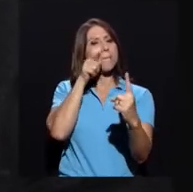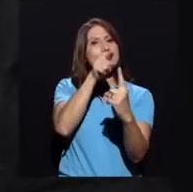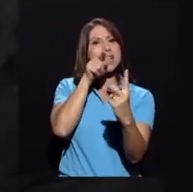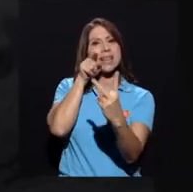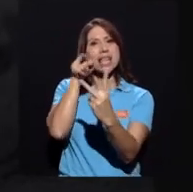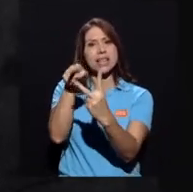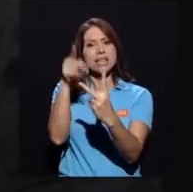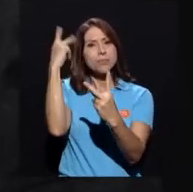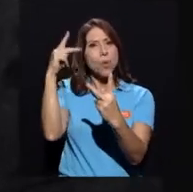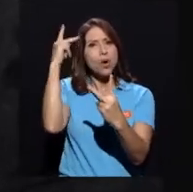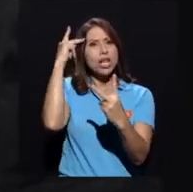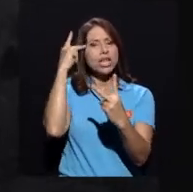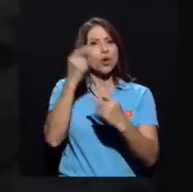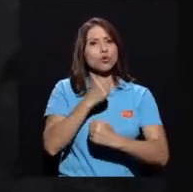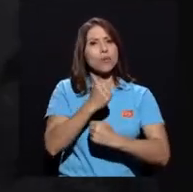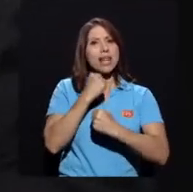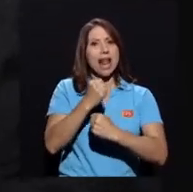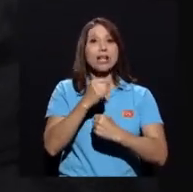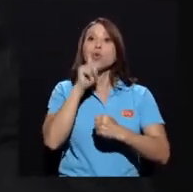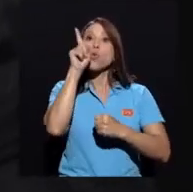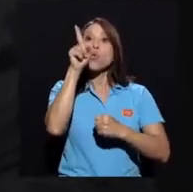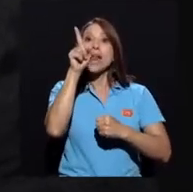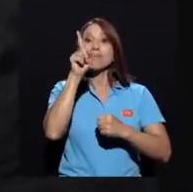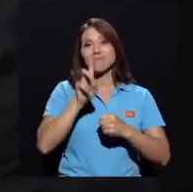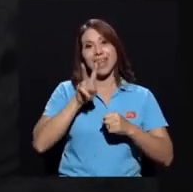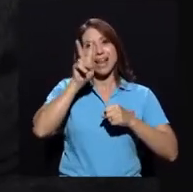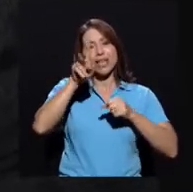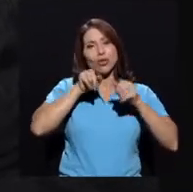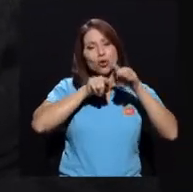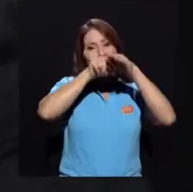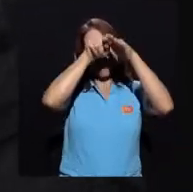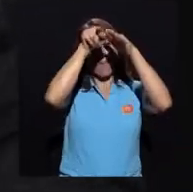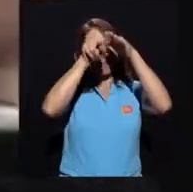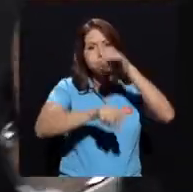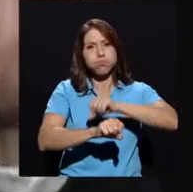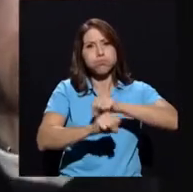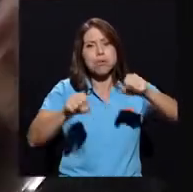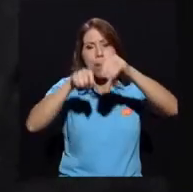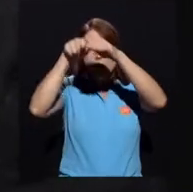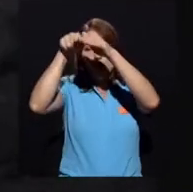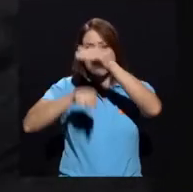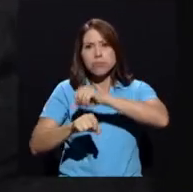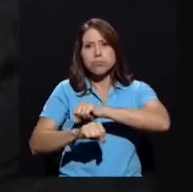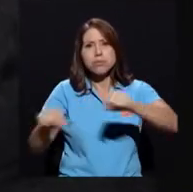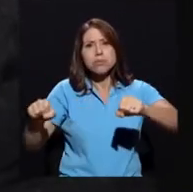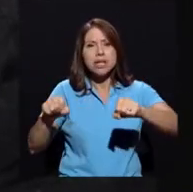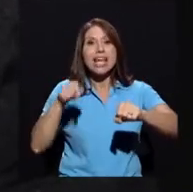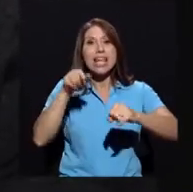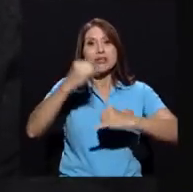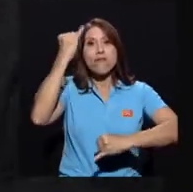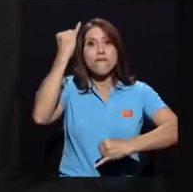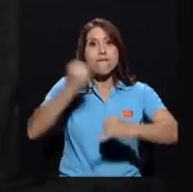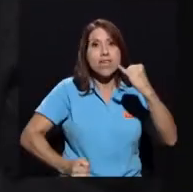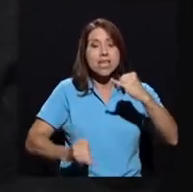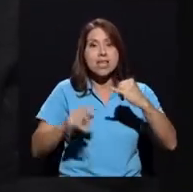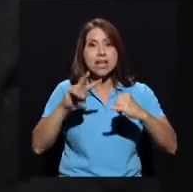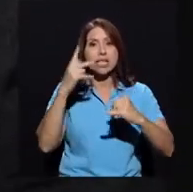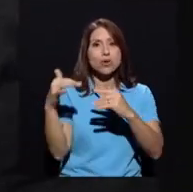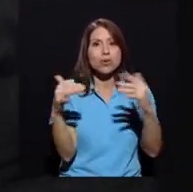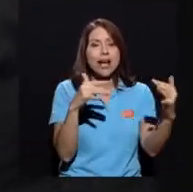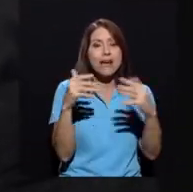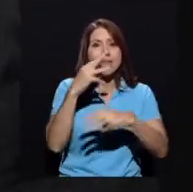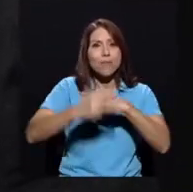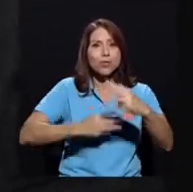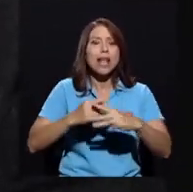ellas el lanzamiento de las dos bombas atómicas, que puso fin al gran drama de la Segunda Guerra Mundial, pero también otro